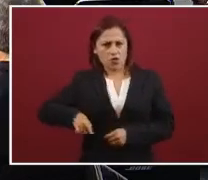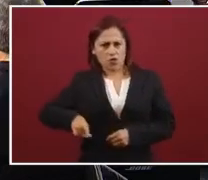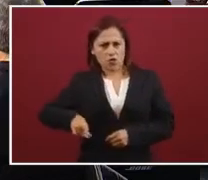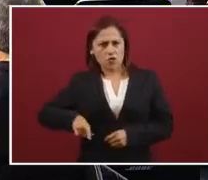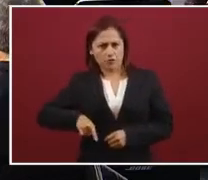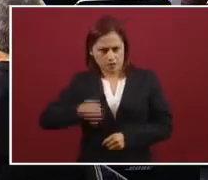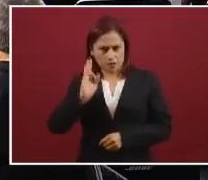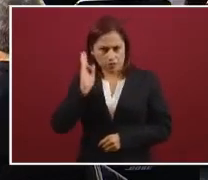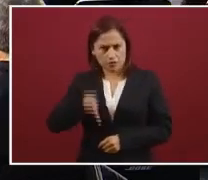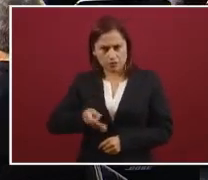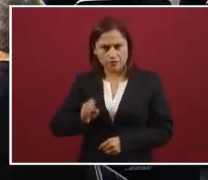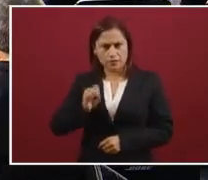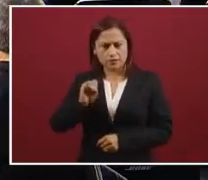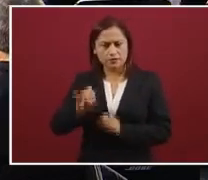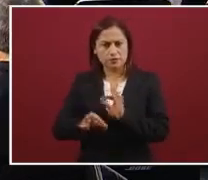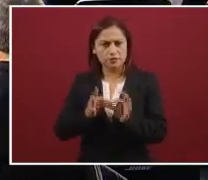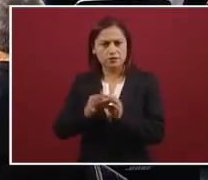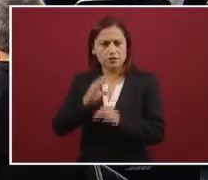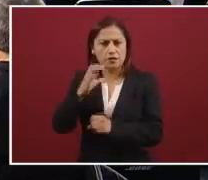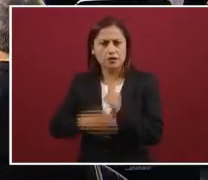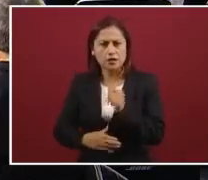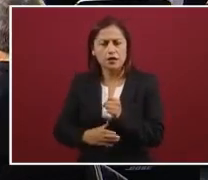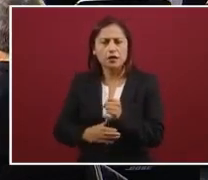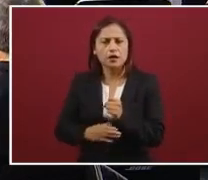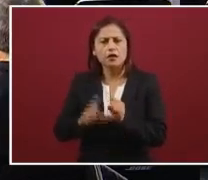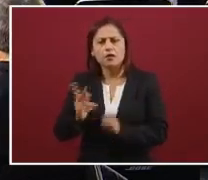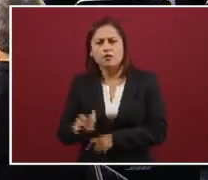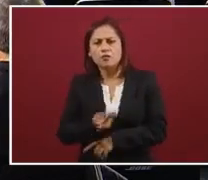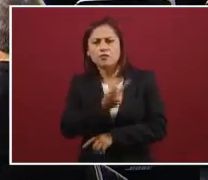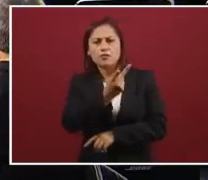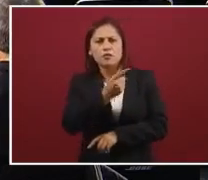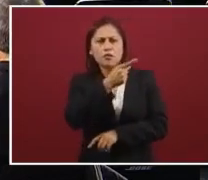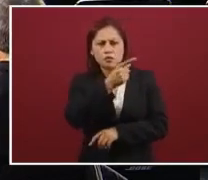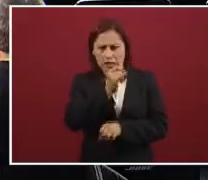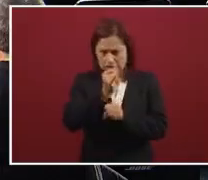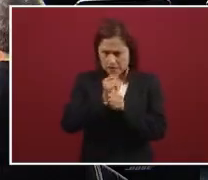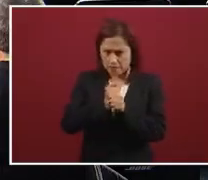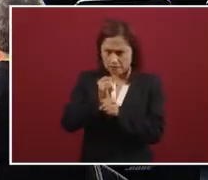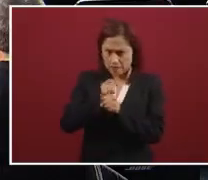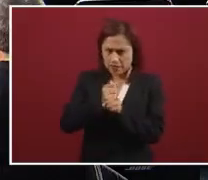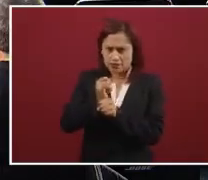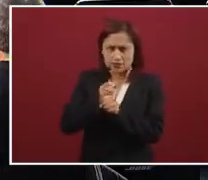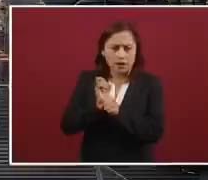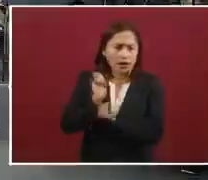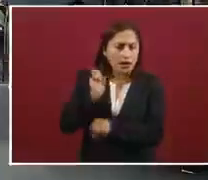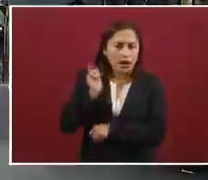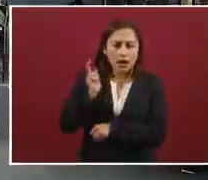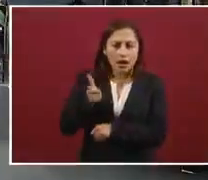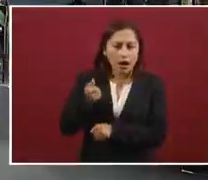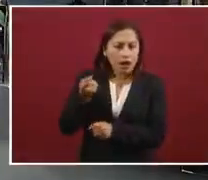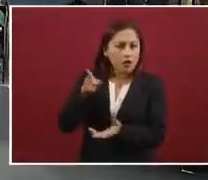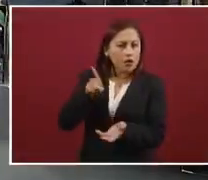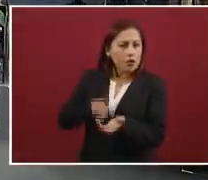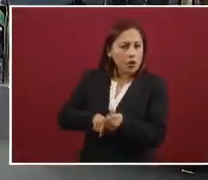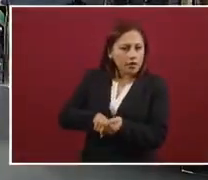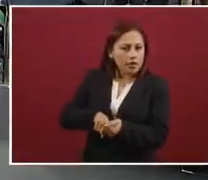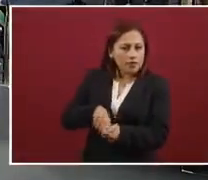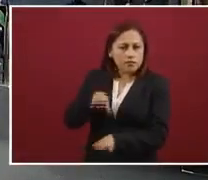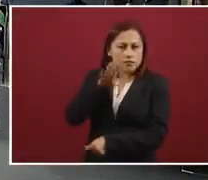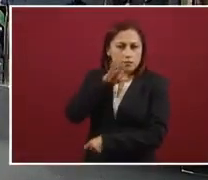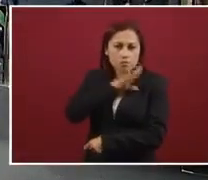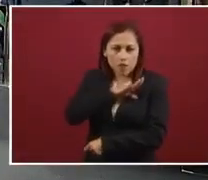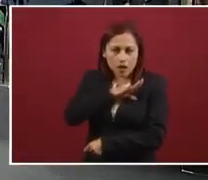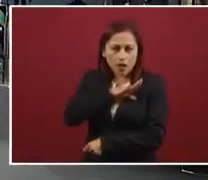se concluya, y preguntarle si en este caso no tienen abierta alguna investigación por alguna irregularidad que haya